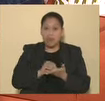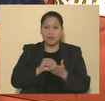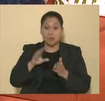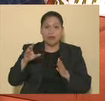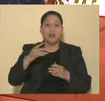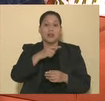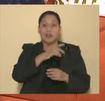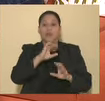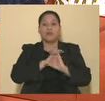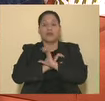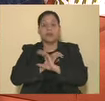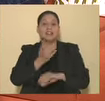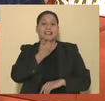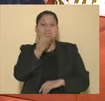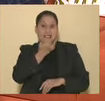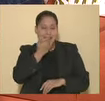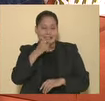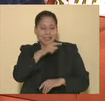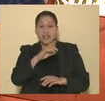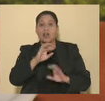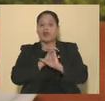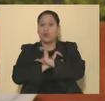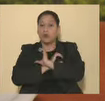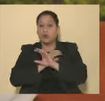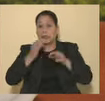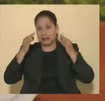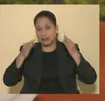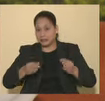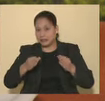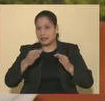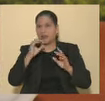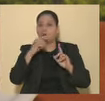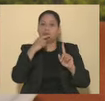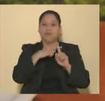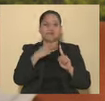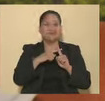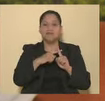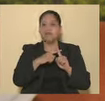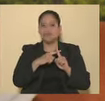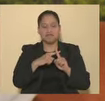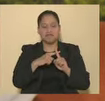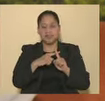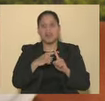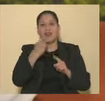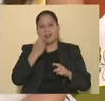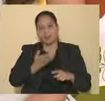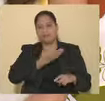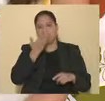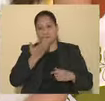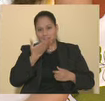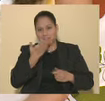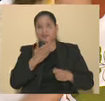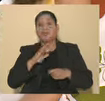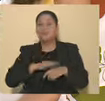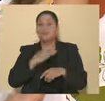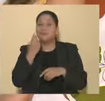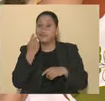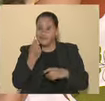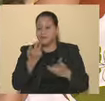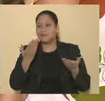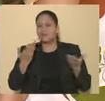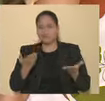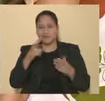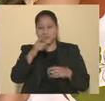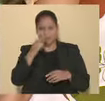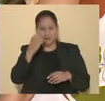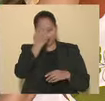conducta equivocada y no la conducta acertada o positiva. Esa es la tendencia. De tal manera que, si